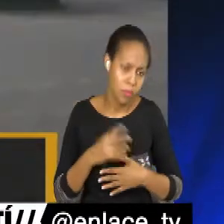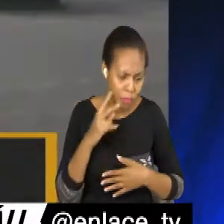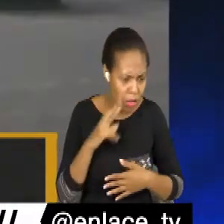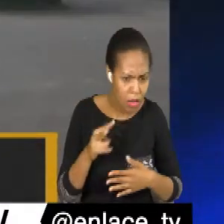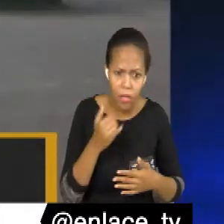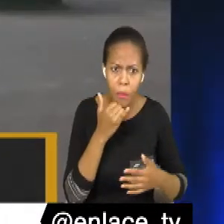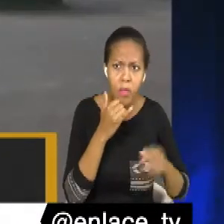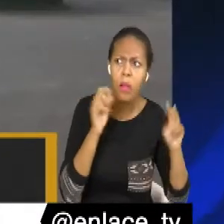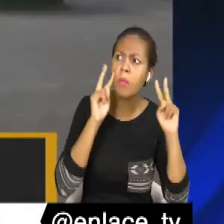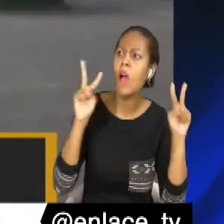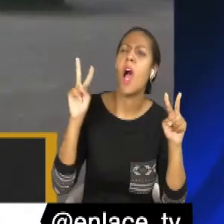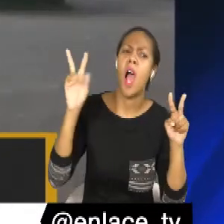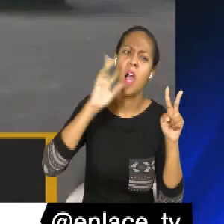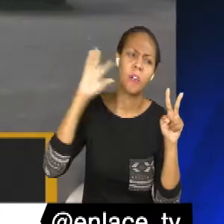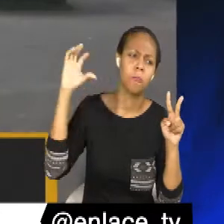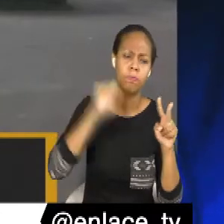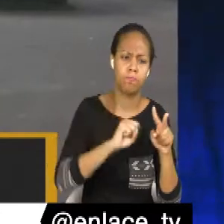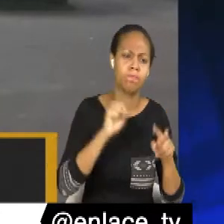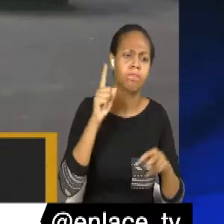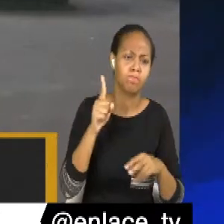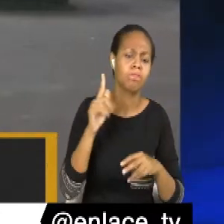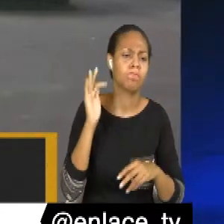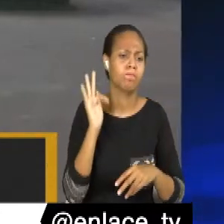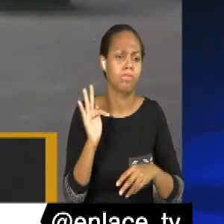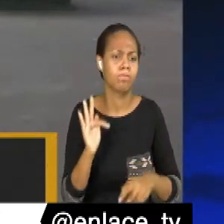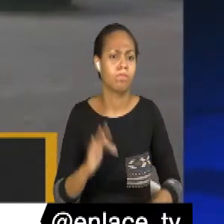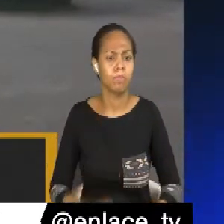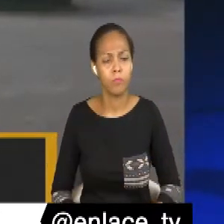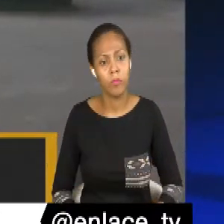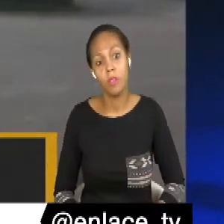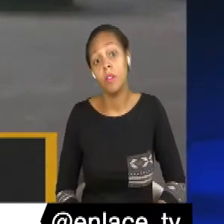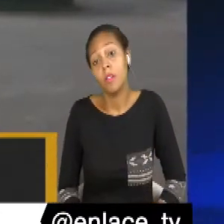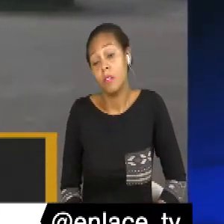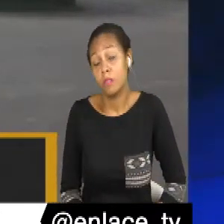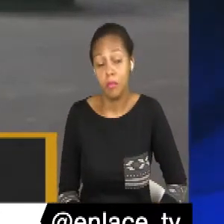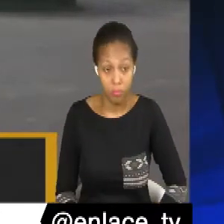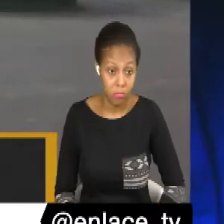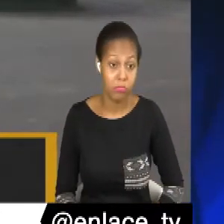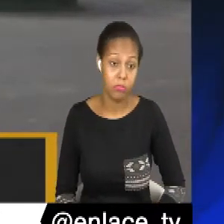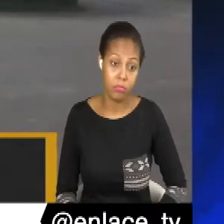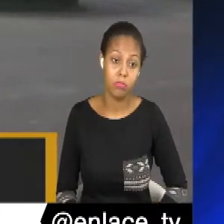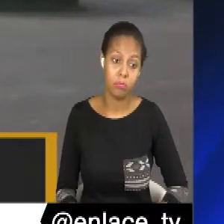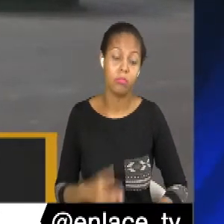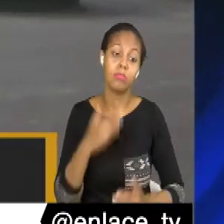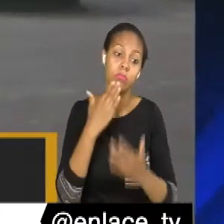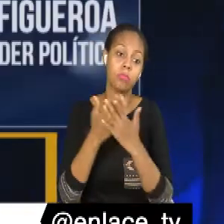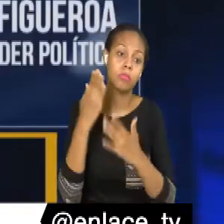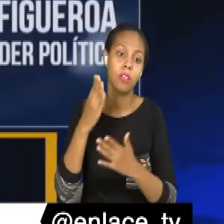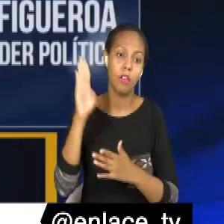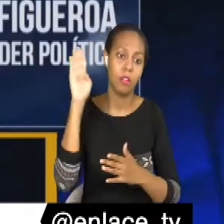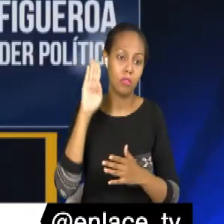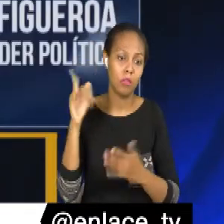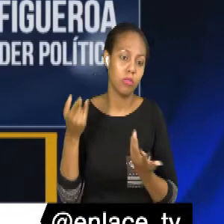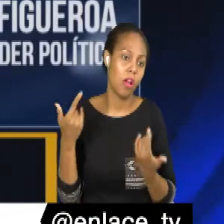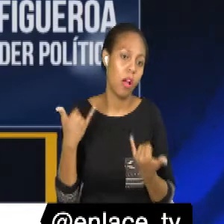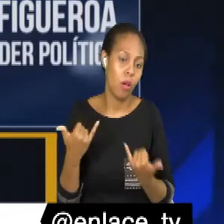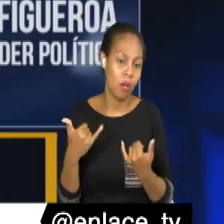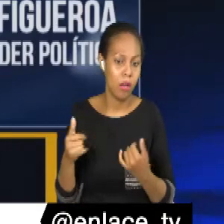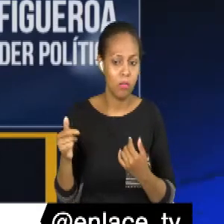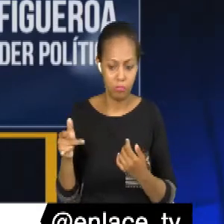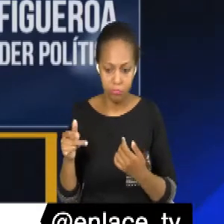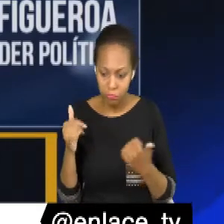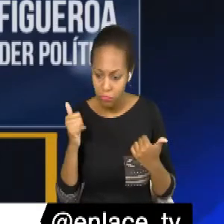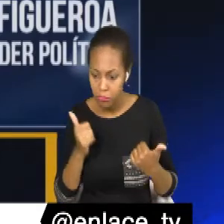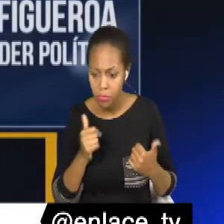pasado, como que el vehículo. Pero gracias a Dios, estaba más pendiente de la situación de nosotros dos